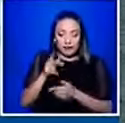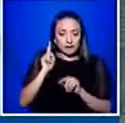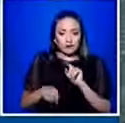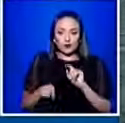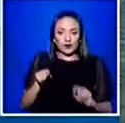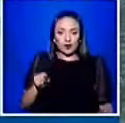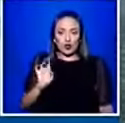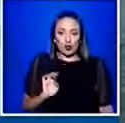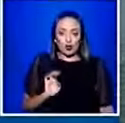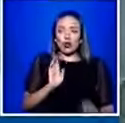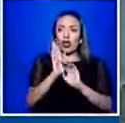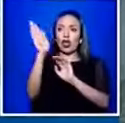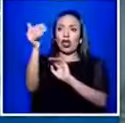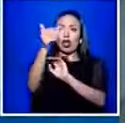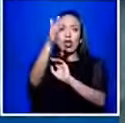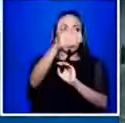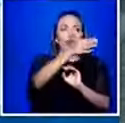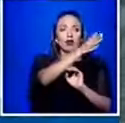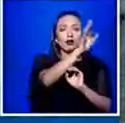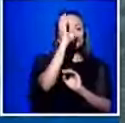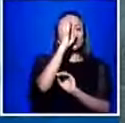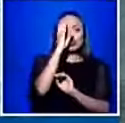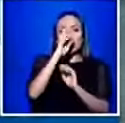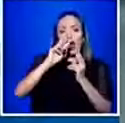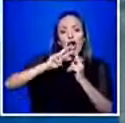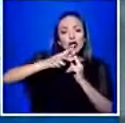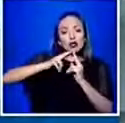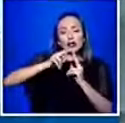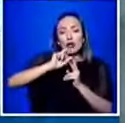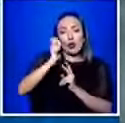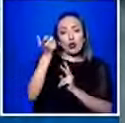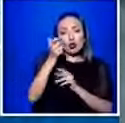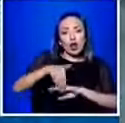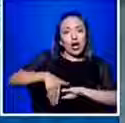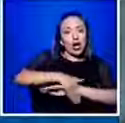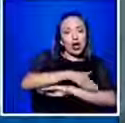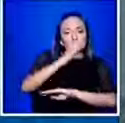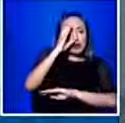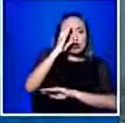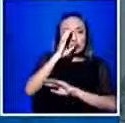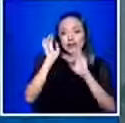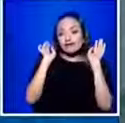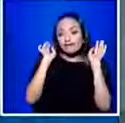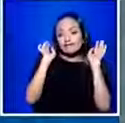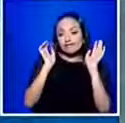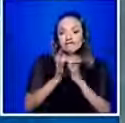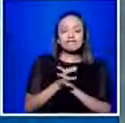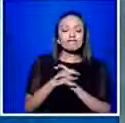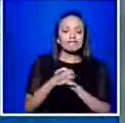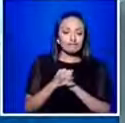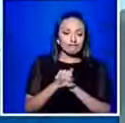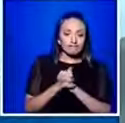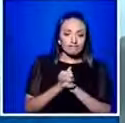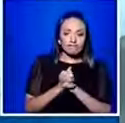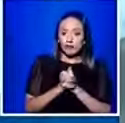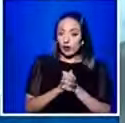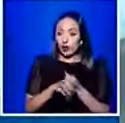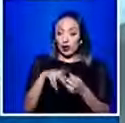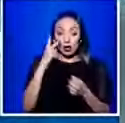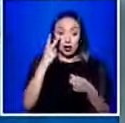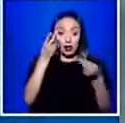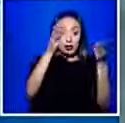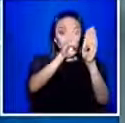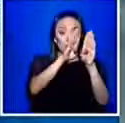o por San Martín. Entonces, tienen que nos hemos acomodado prácticamente ya. Mira, nosotros. Los negocios, como vemos, las puertas